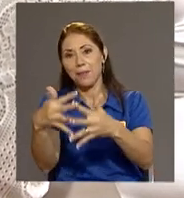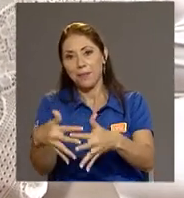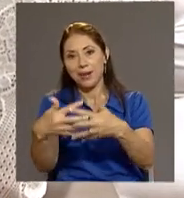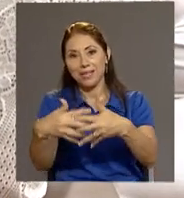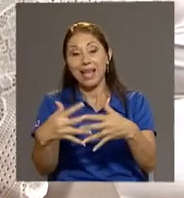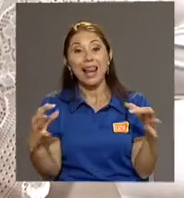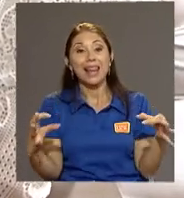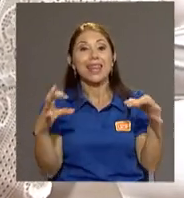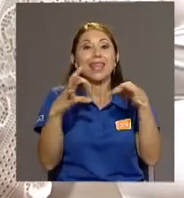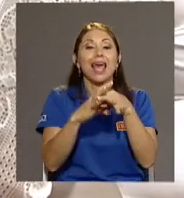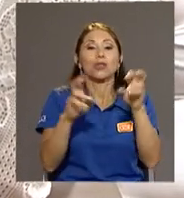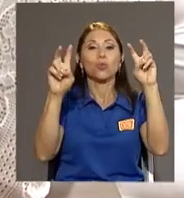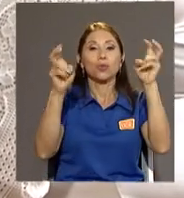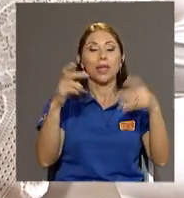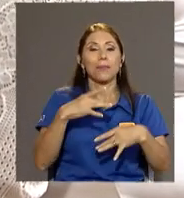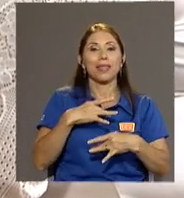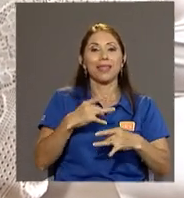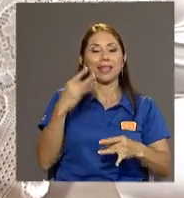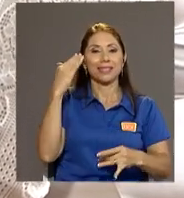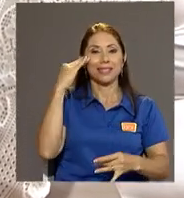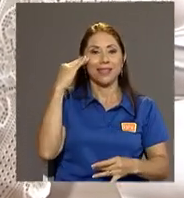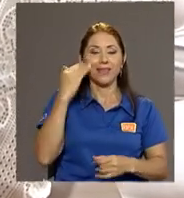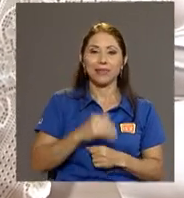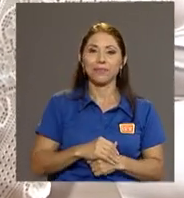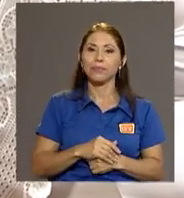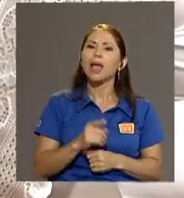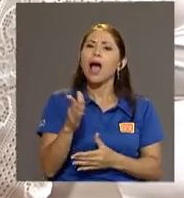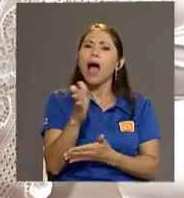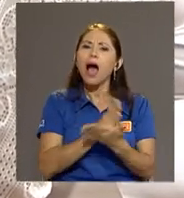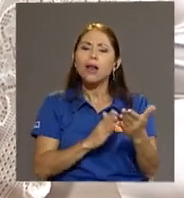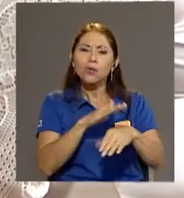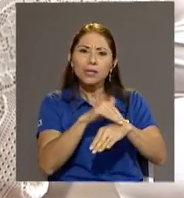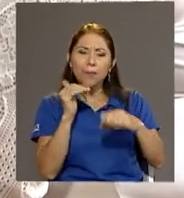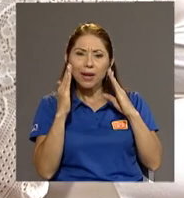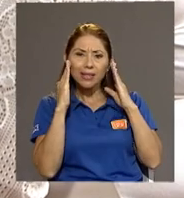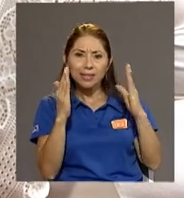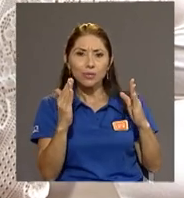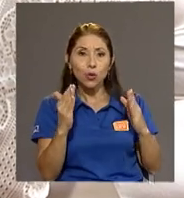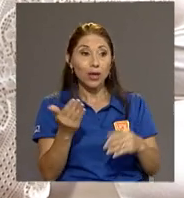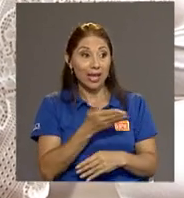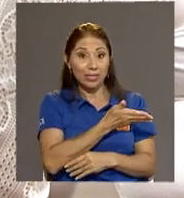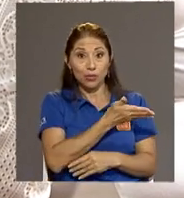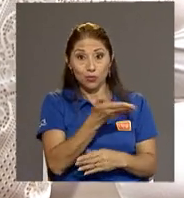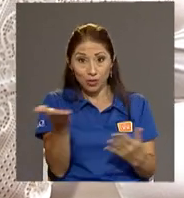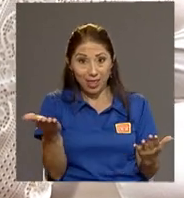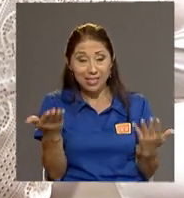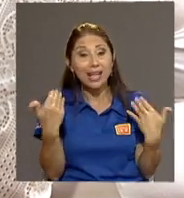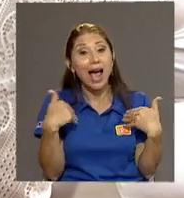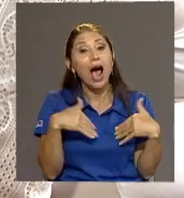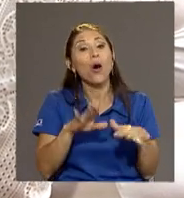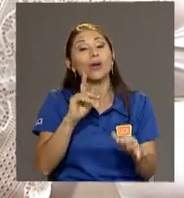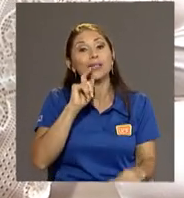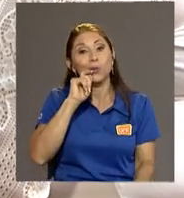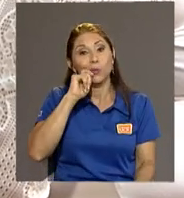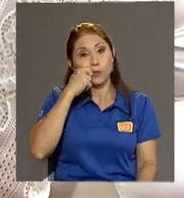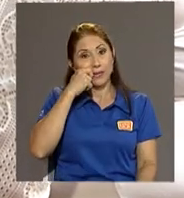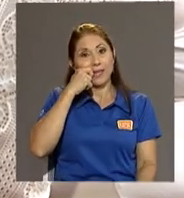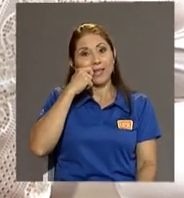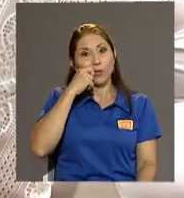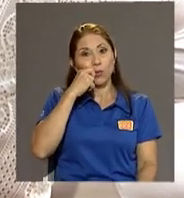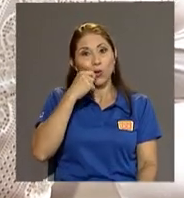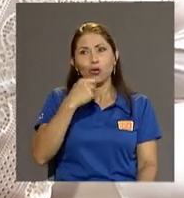las cosas que llama la atención es que ustedes están, aunque son un secreto, y repito, yo